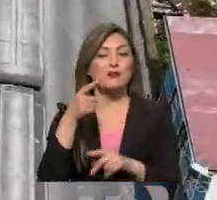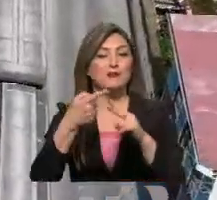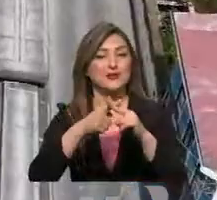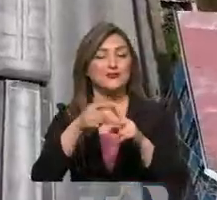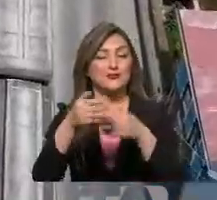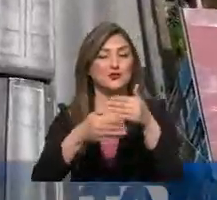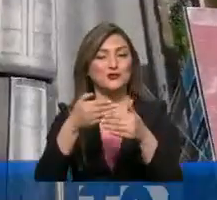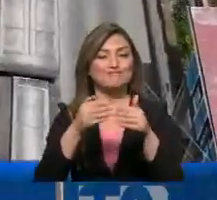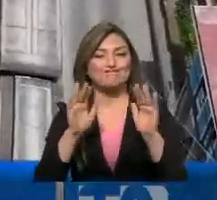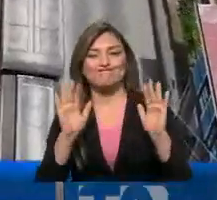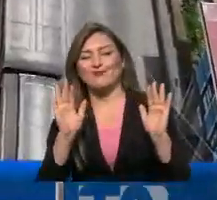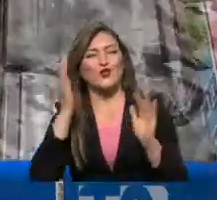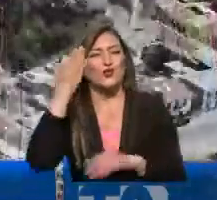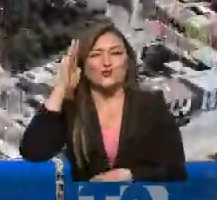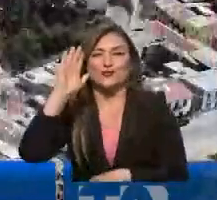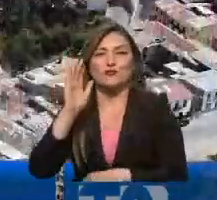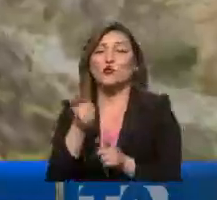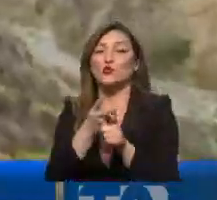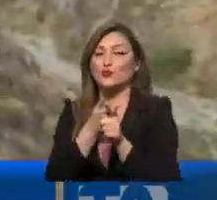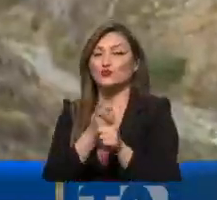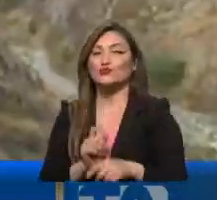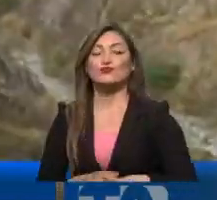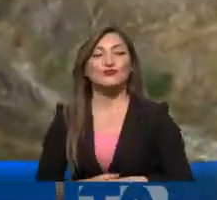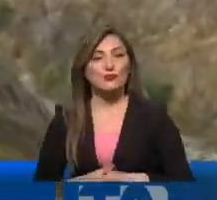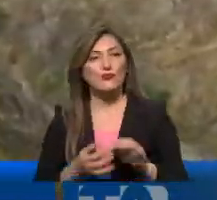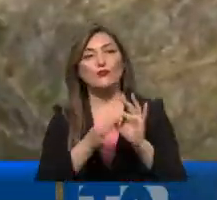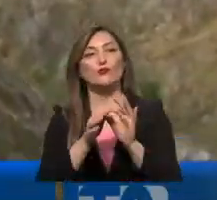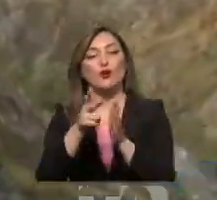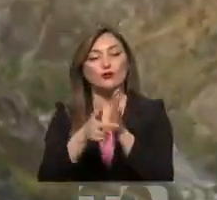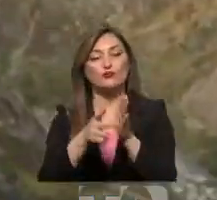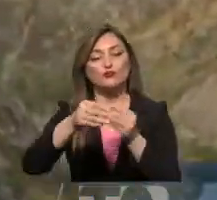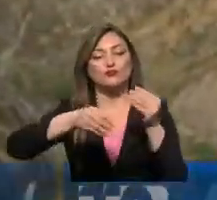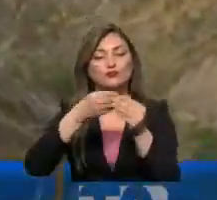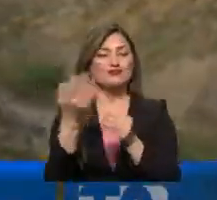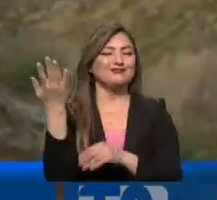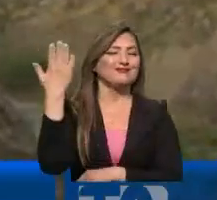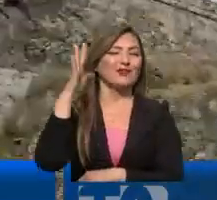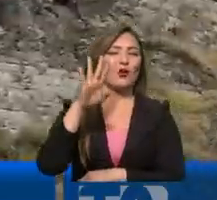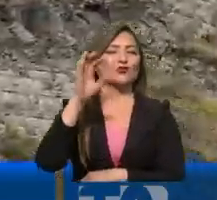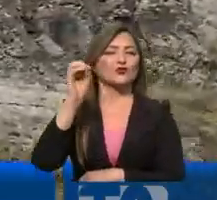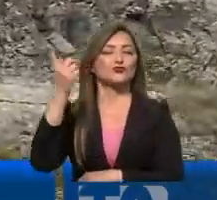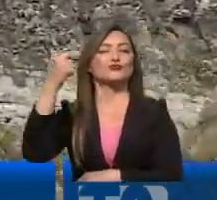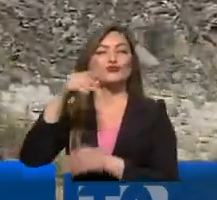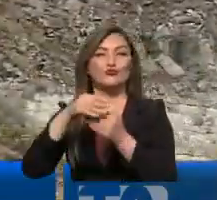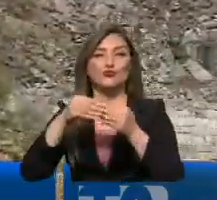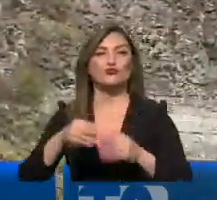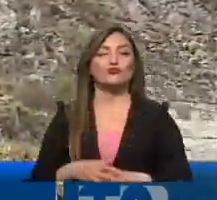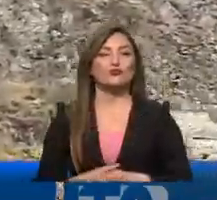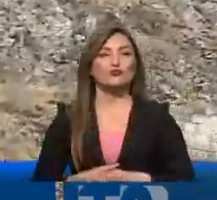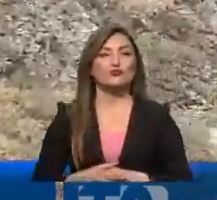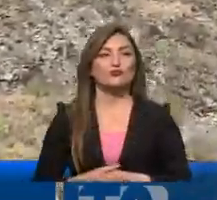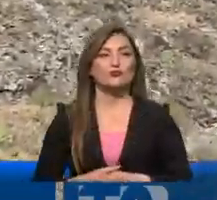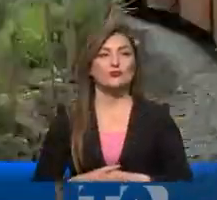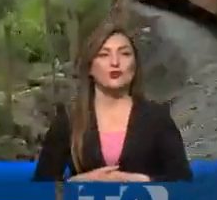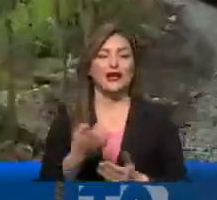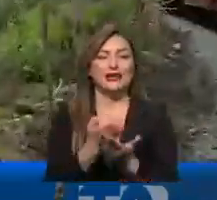se inicie el proceso de rehabilitación, pero es urgente. En la rehabilitación del tren se invirtieron 400 millones de dólares, pero nunca fue